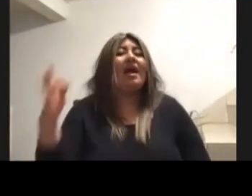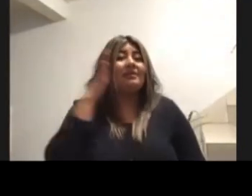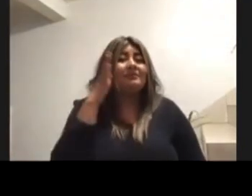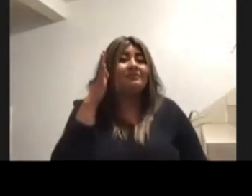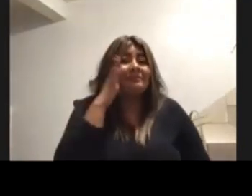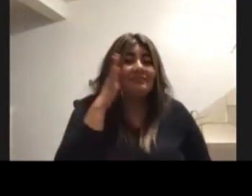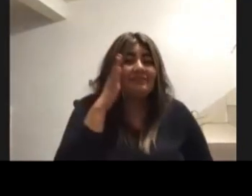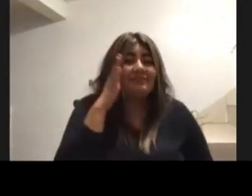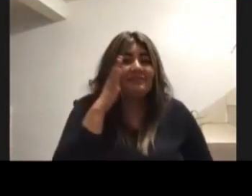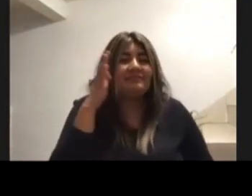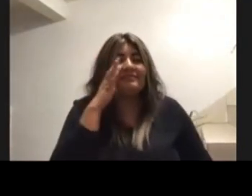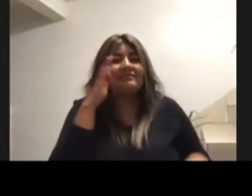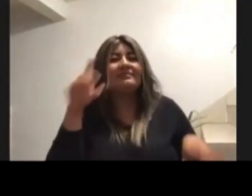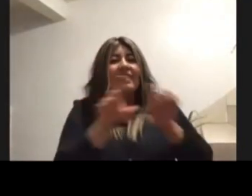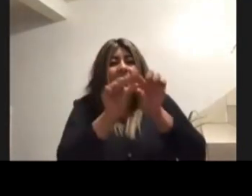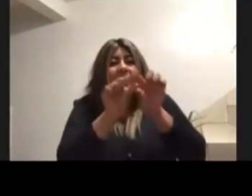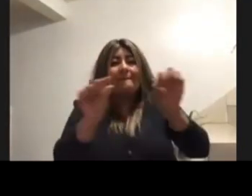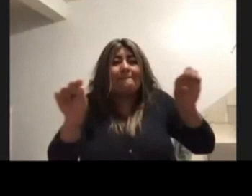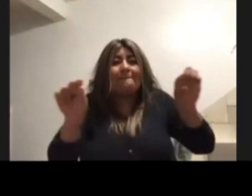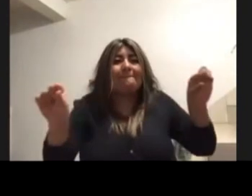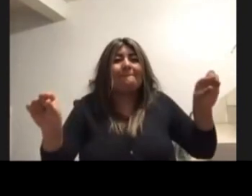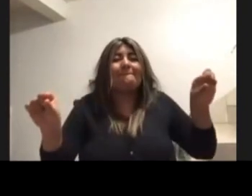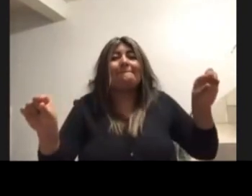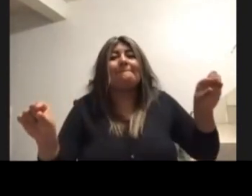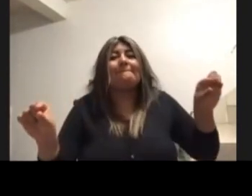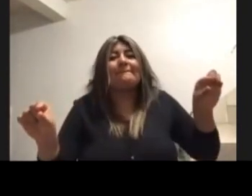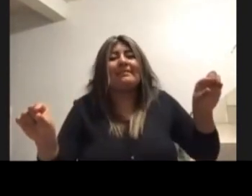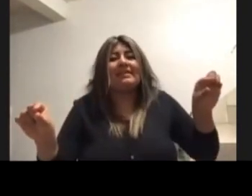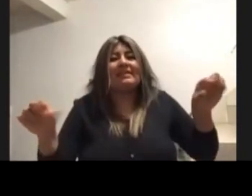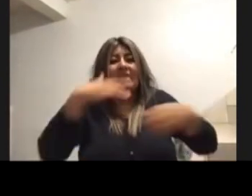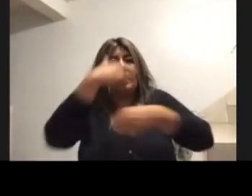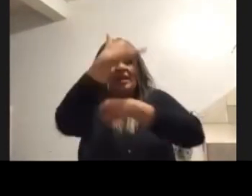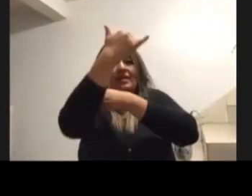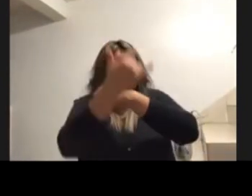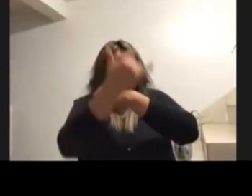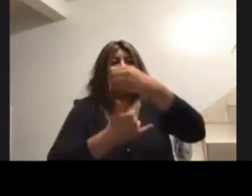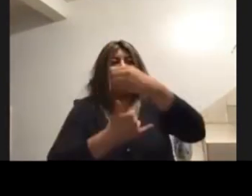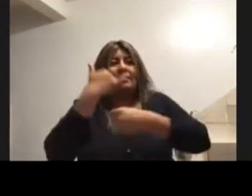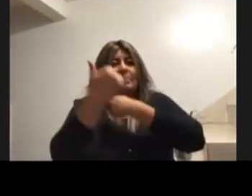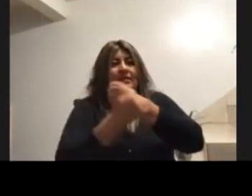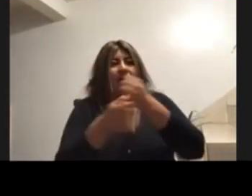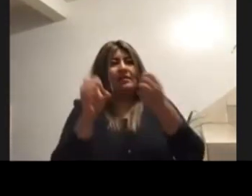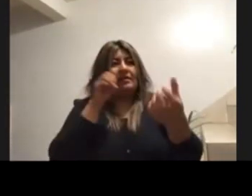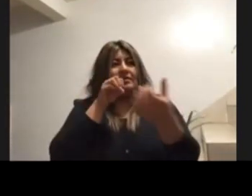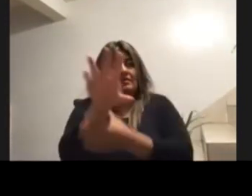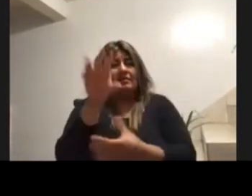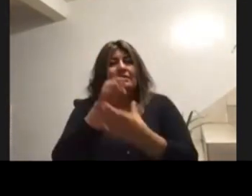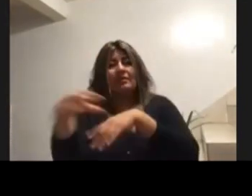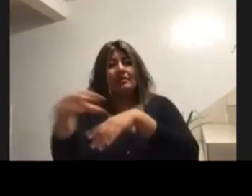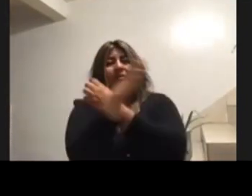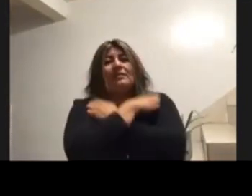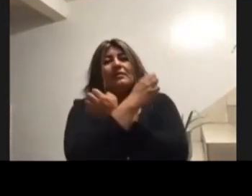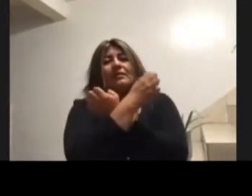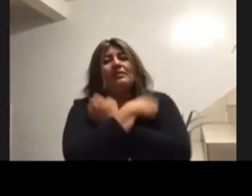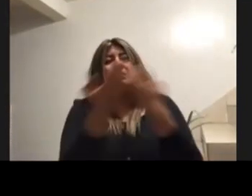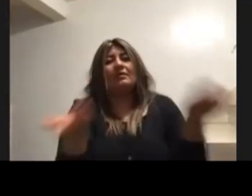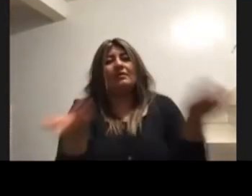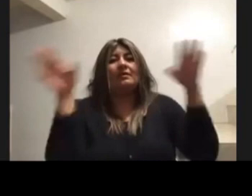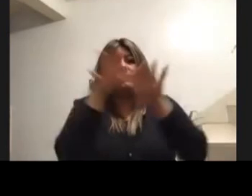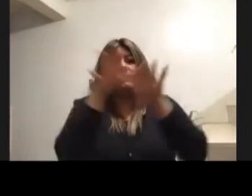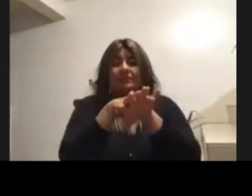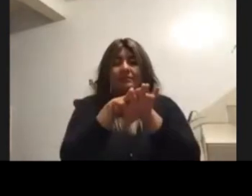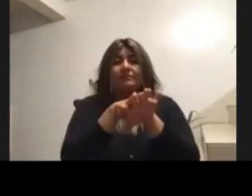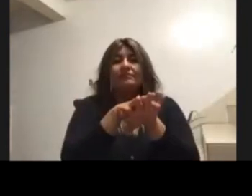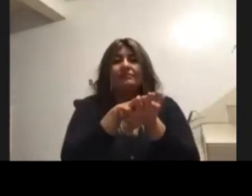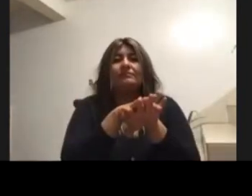liga de la Estrategia Nacional de Educación Inclusiva. Y para que sepamos, pues